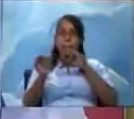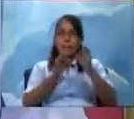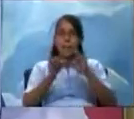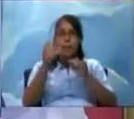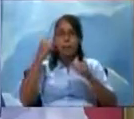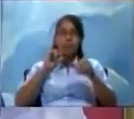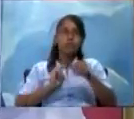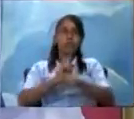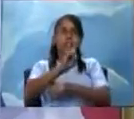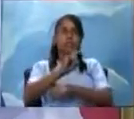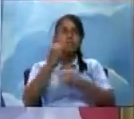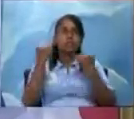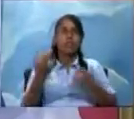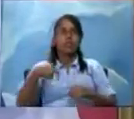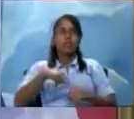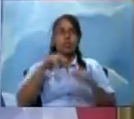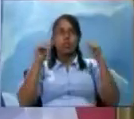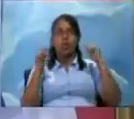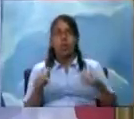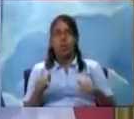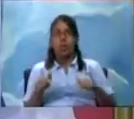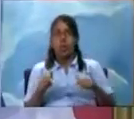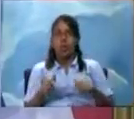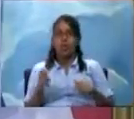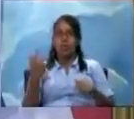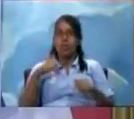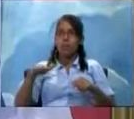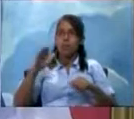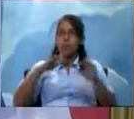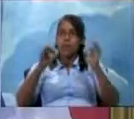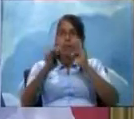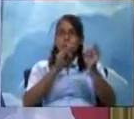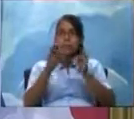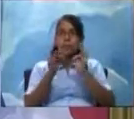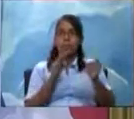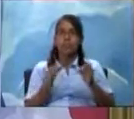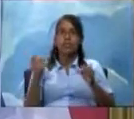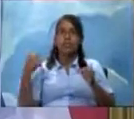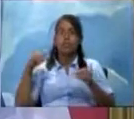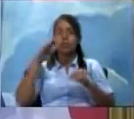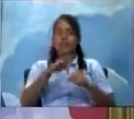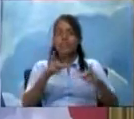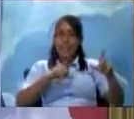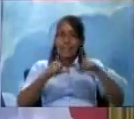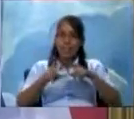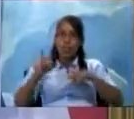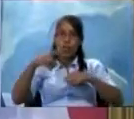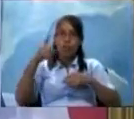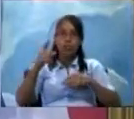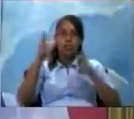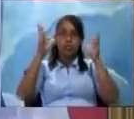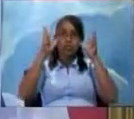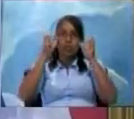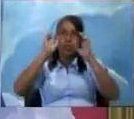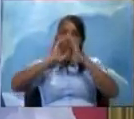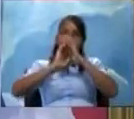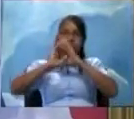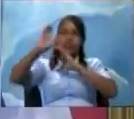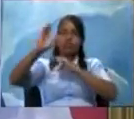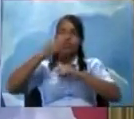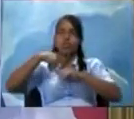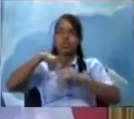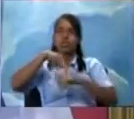para estar de viaje. Ya nosotros hoy en día tenemos que estar preparados, tenemos que estar listos. Cuando suene la